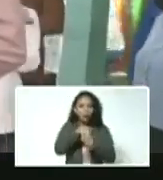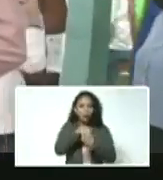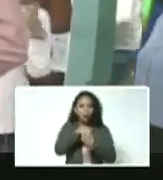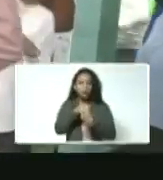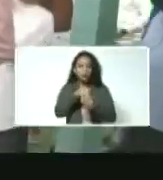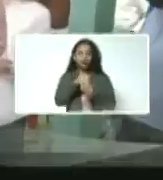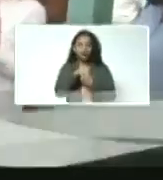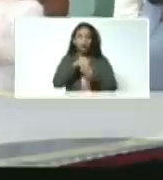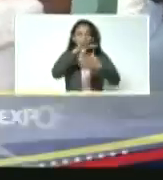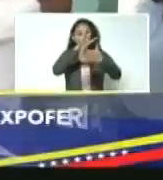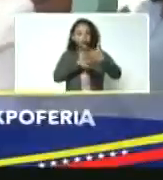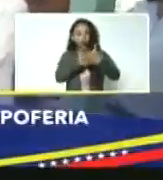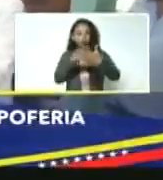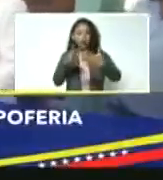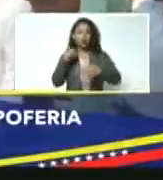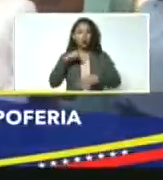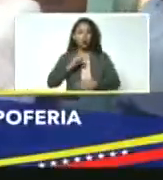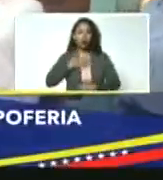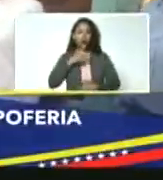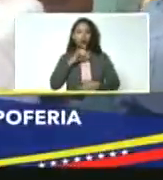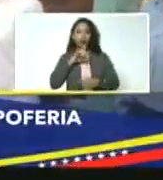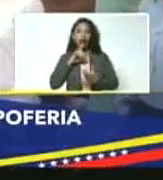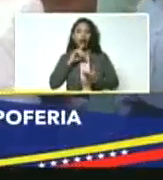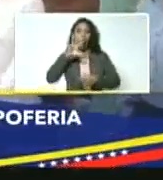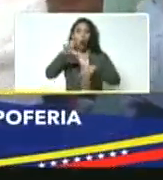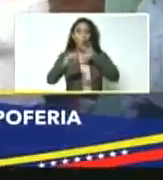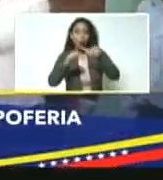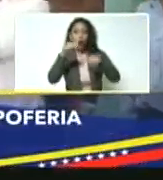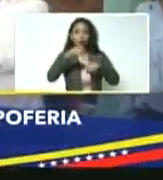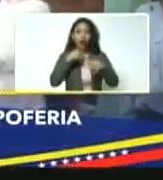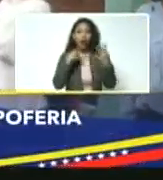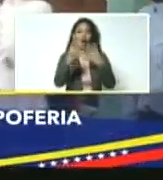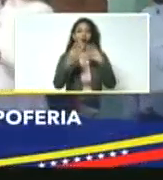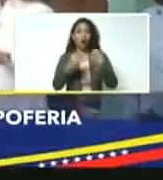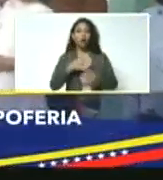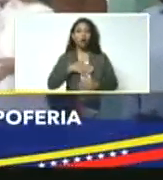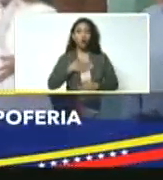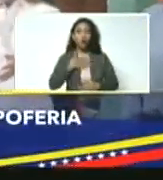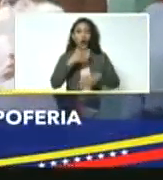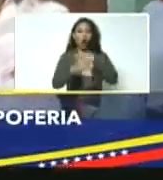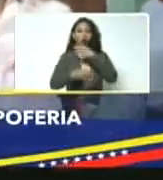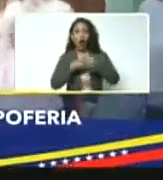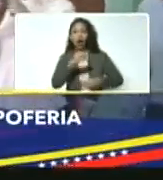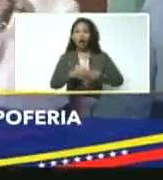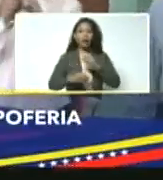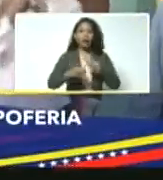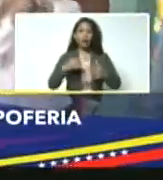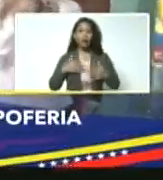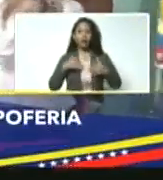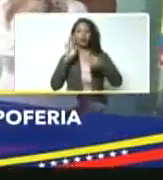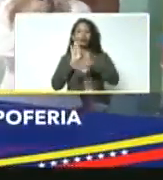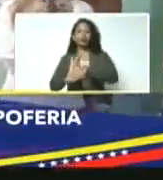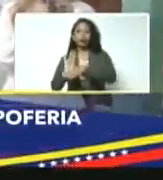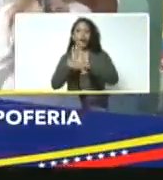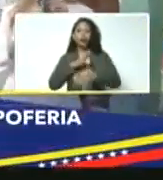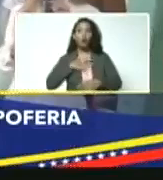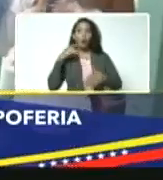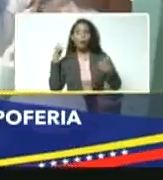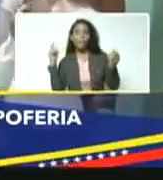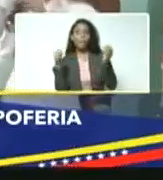la matrícula a atender, puedan adquirirlo a través de esta feria en la que garantizamos y hacemos la salvedad que podrán